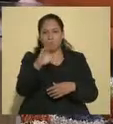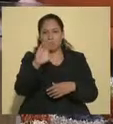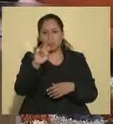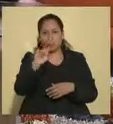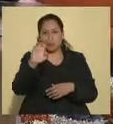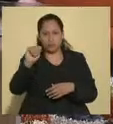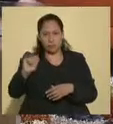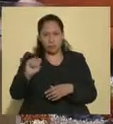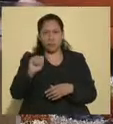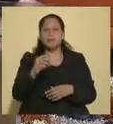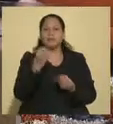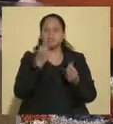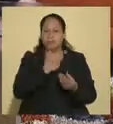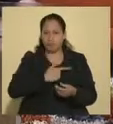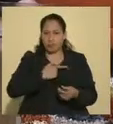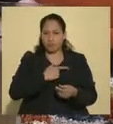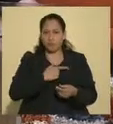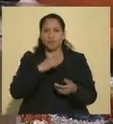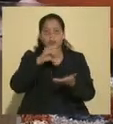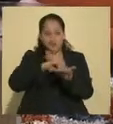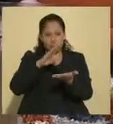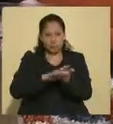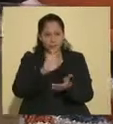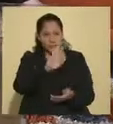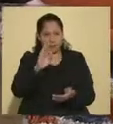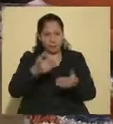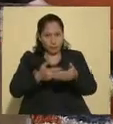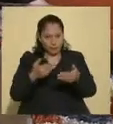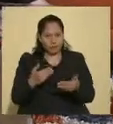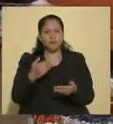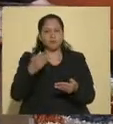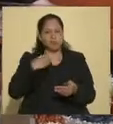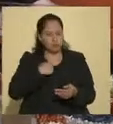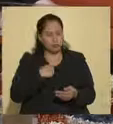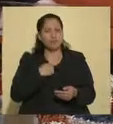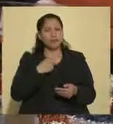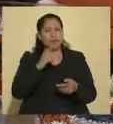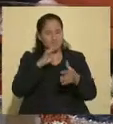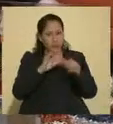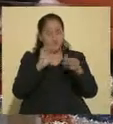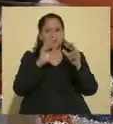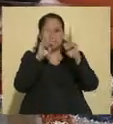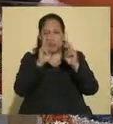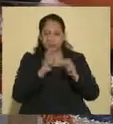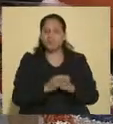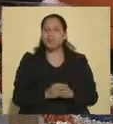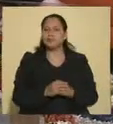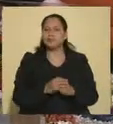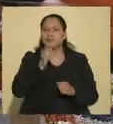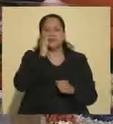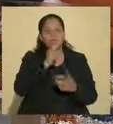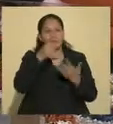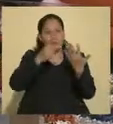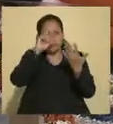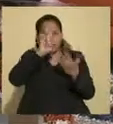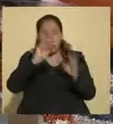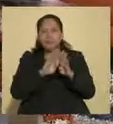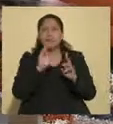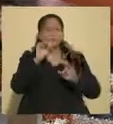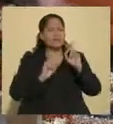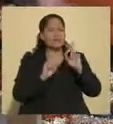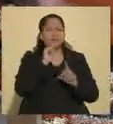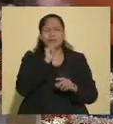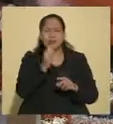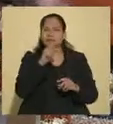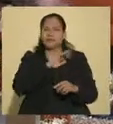99 y con mucho gusto agenden una cita y claro que sí les platicamos de todo esto. Ay, sí, un poquito de asesoría para que ya no haya dudas y